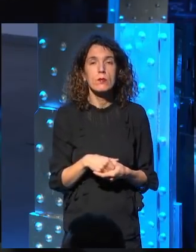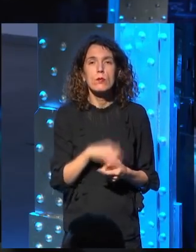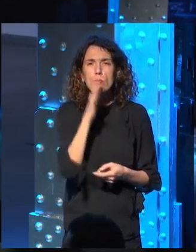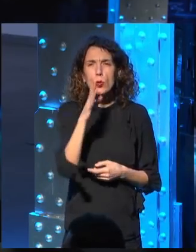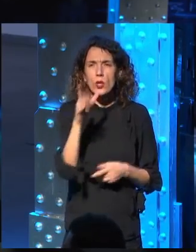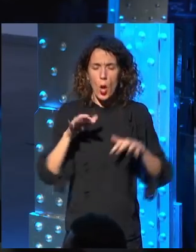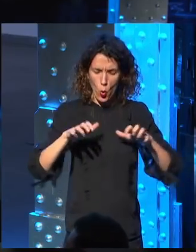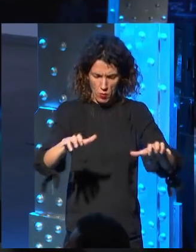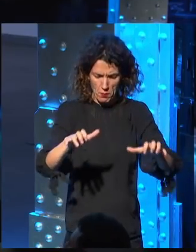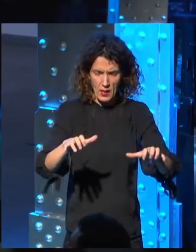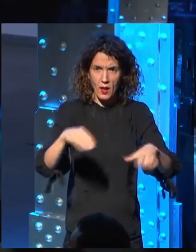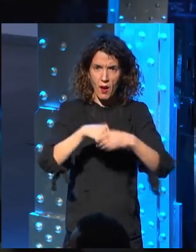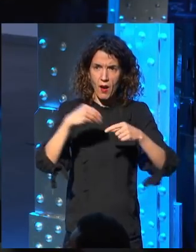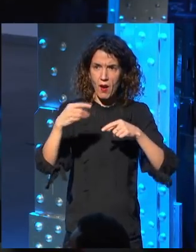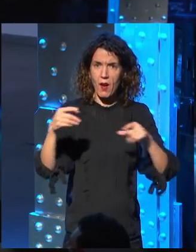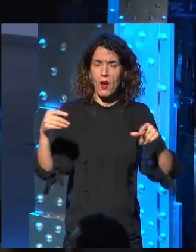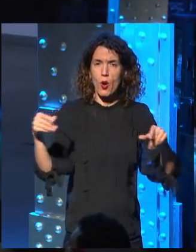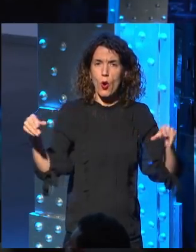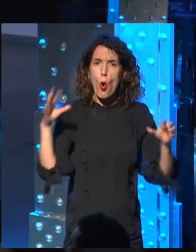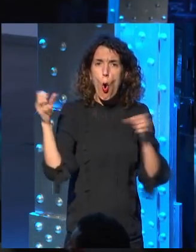¿Por qué hay hormigas aladas en otoño?